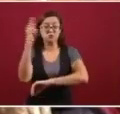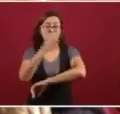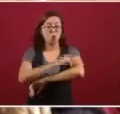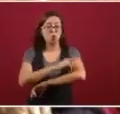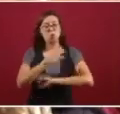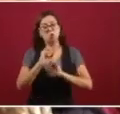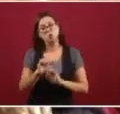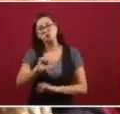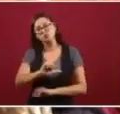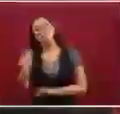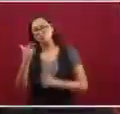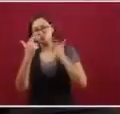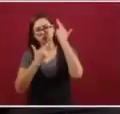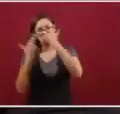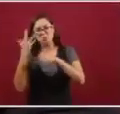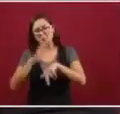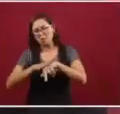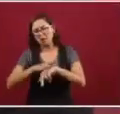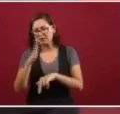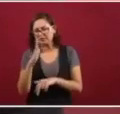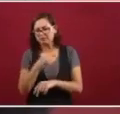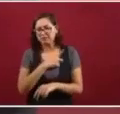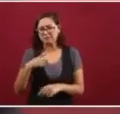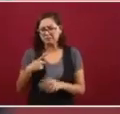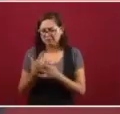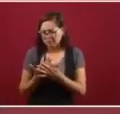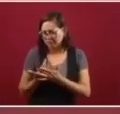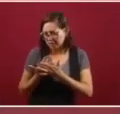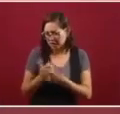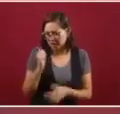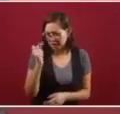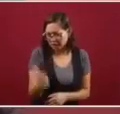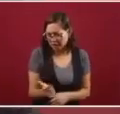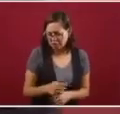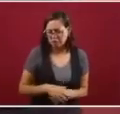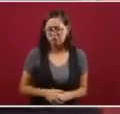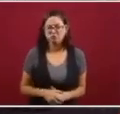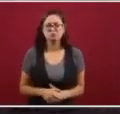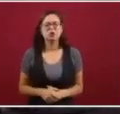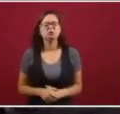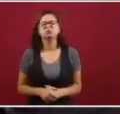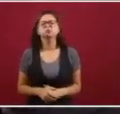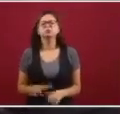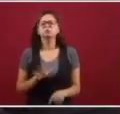estudios? Ya tenemos todo. Lo único que